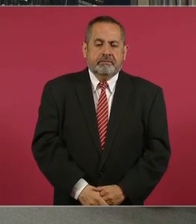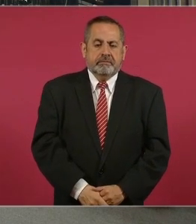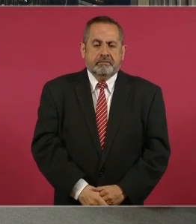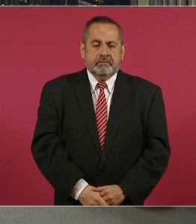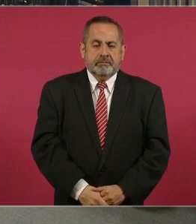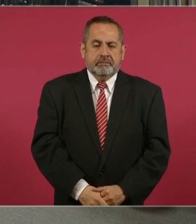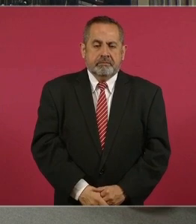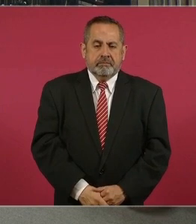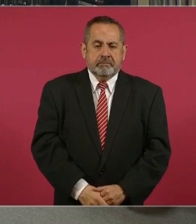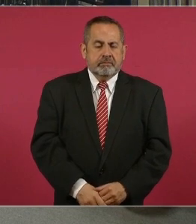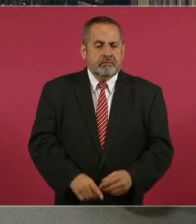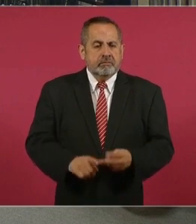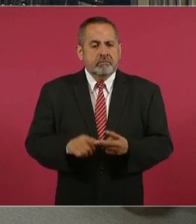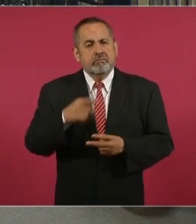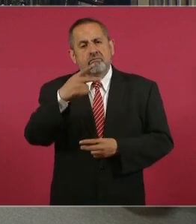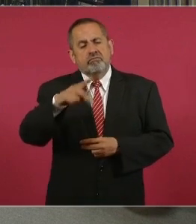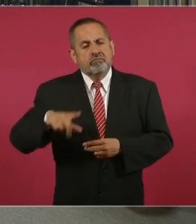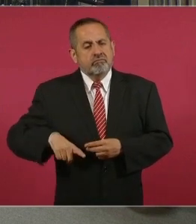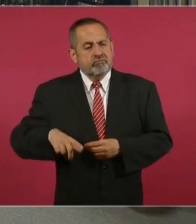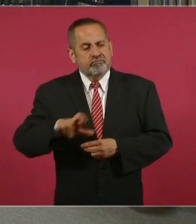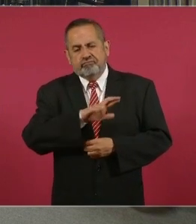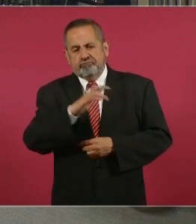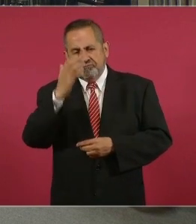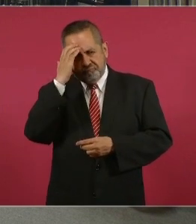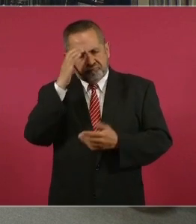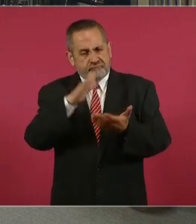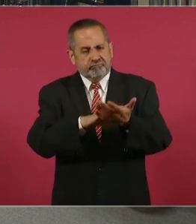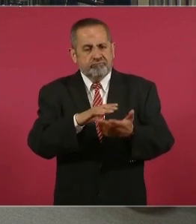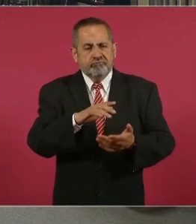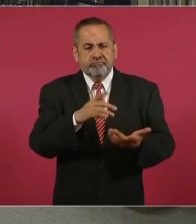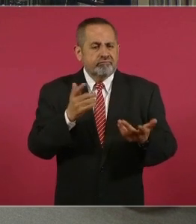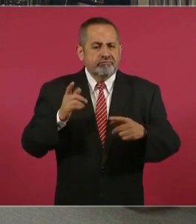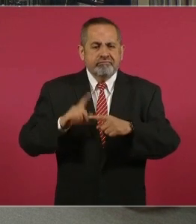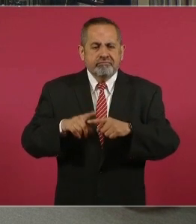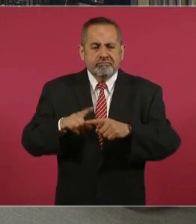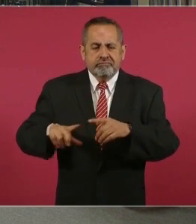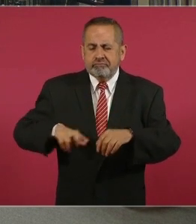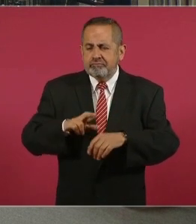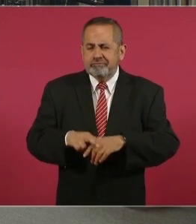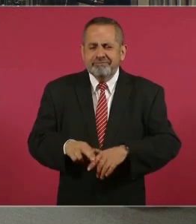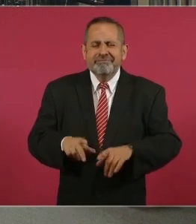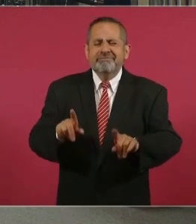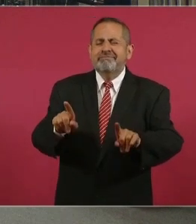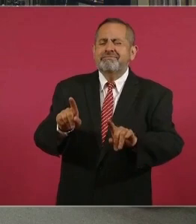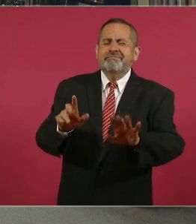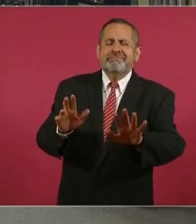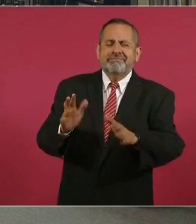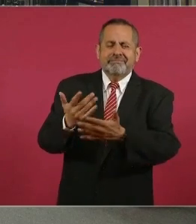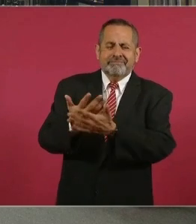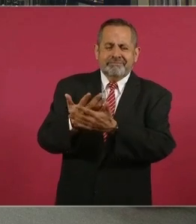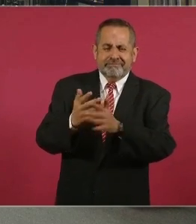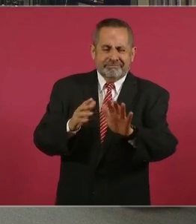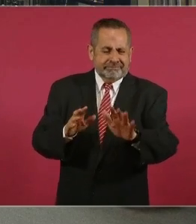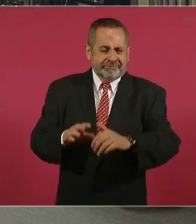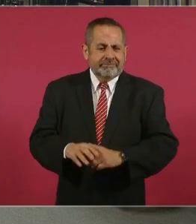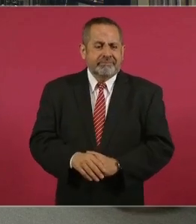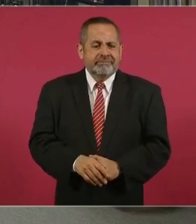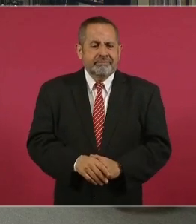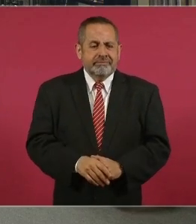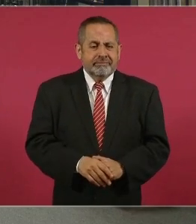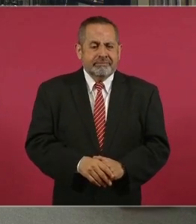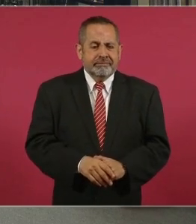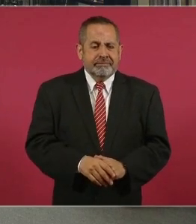¿Su gobierno a quién reconoce en Nuevo León? ¿El gobierno federal a qué gobernador reconoce en Nuevo León? Vamos a esperarnos a ver qué,